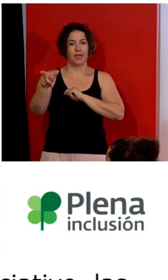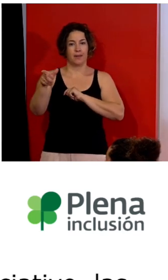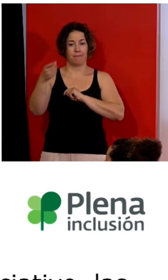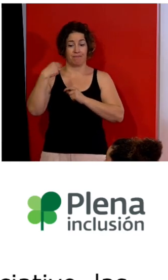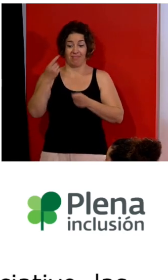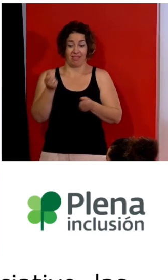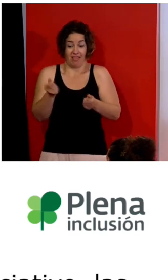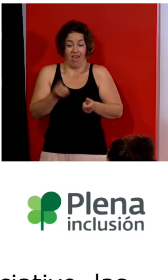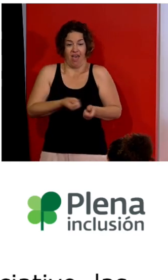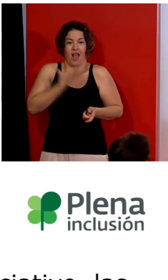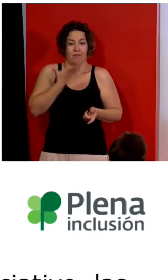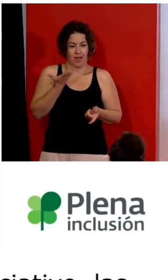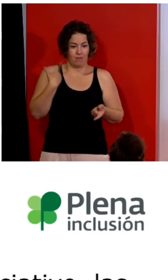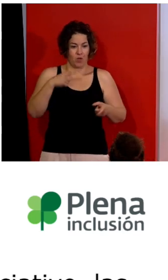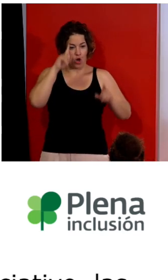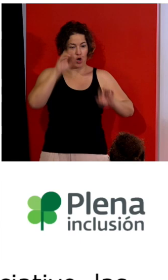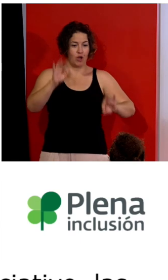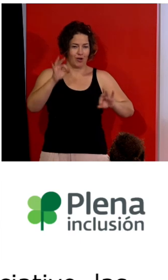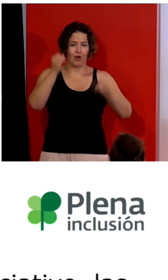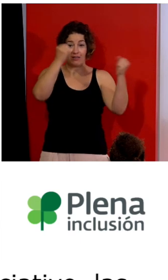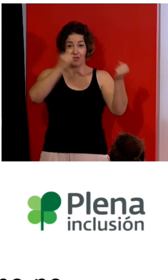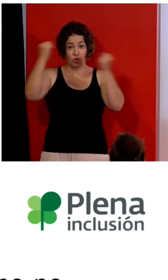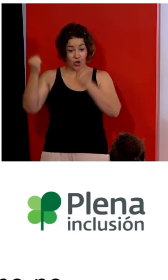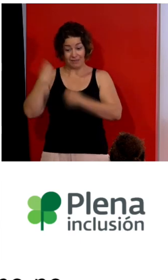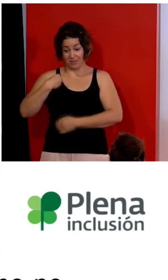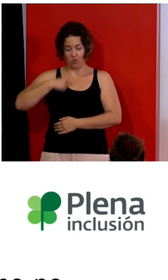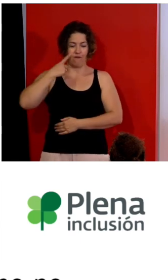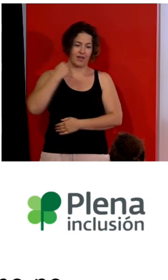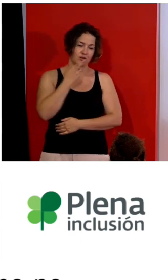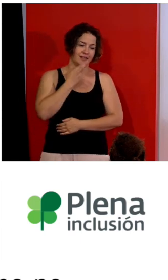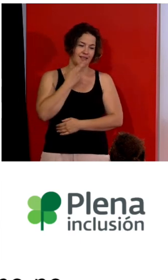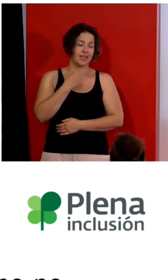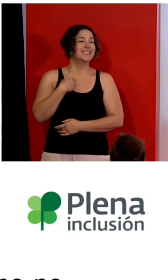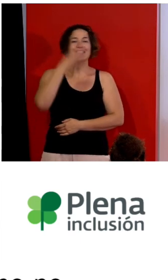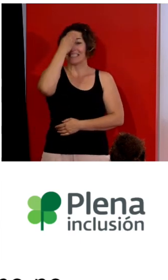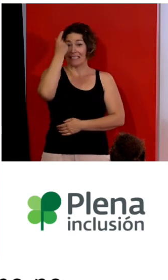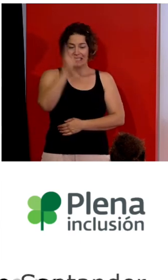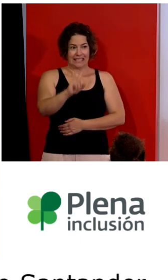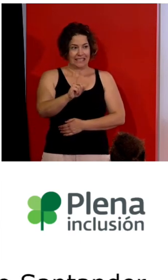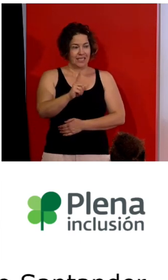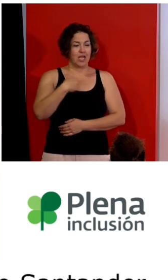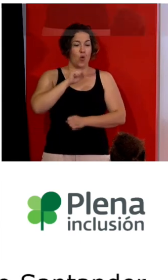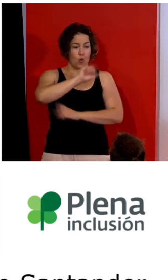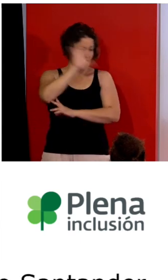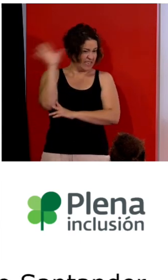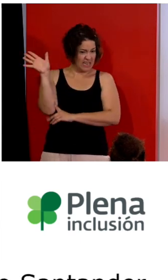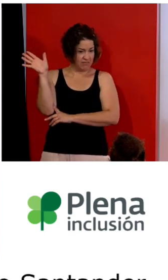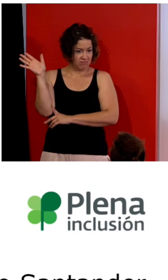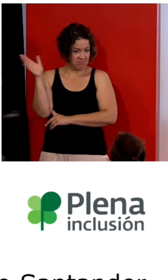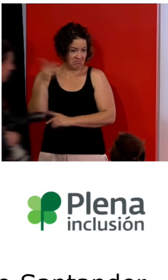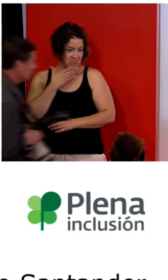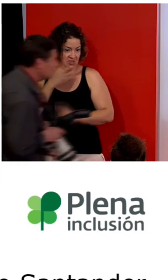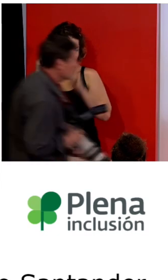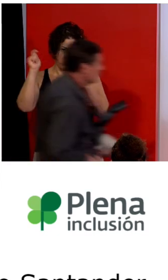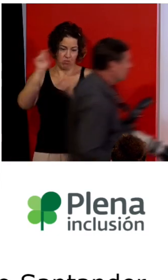alma y, como no, empresas e instituciones como Banco Santander. Pero claro, no me quiero olvidar de Universia, que no está aquí con nosotros, está ahí